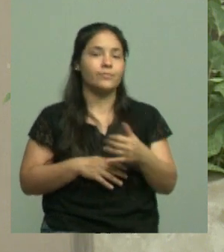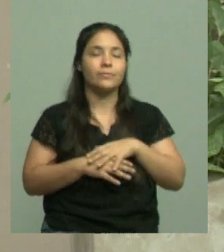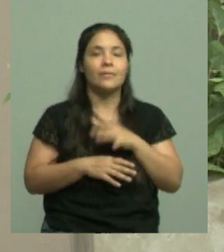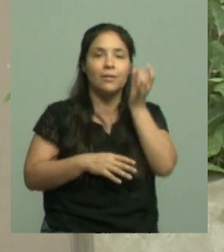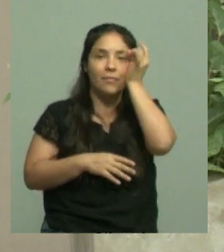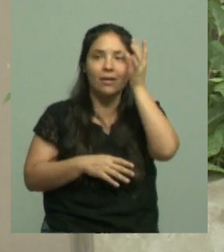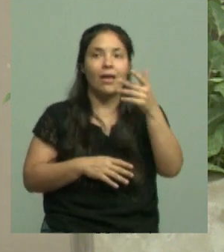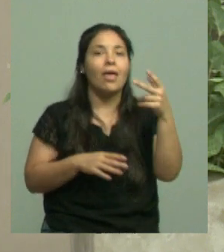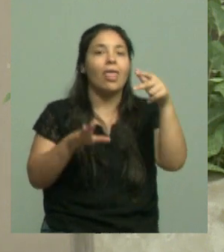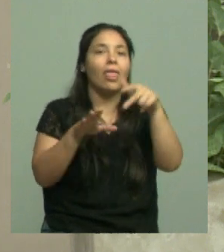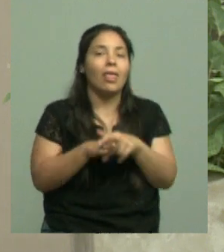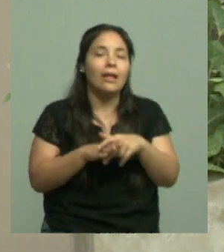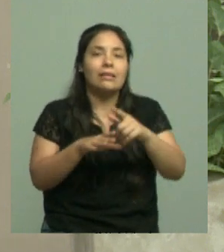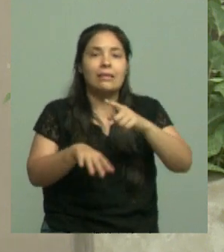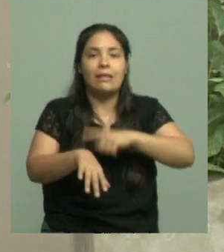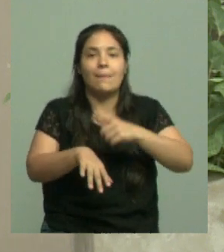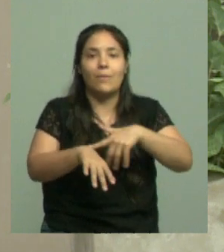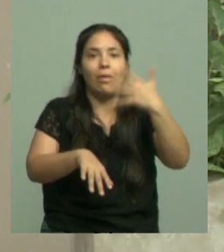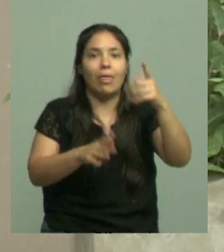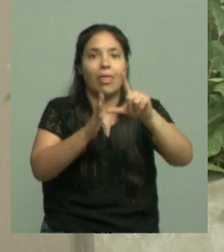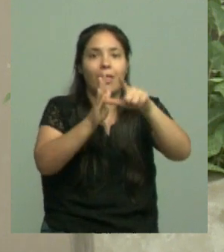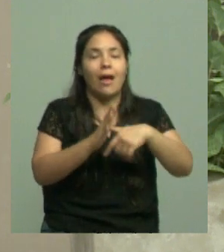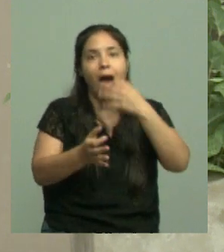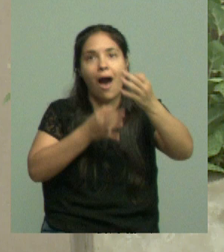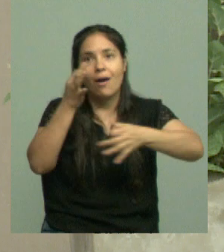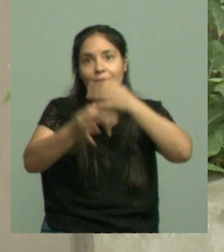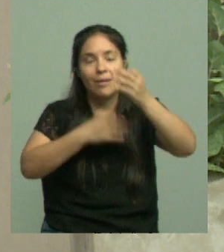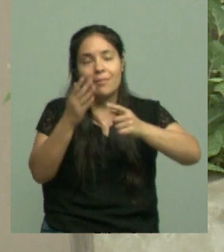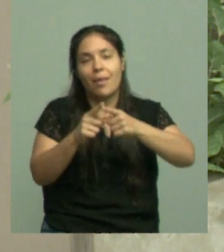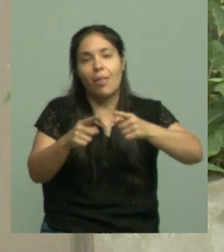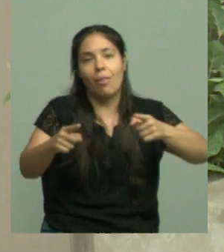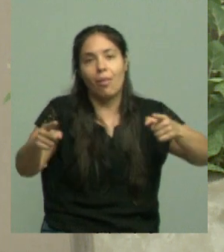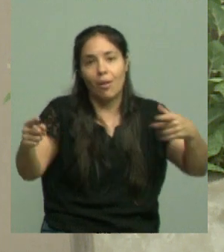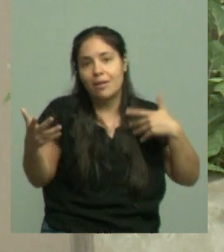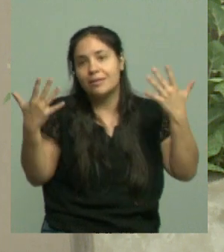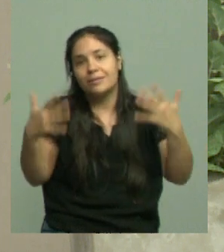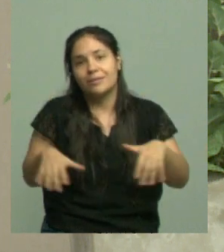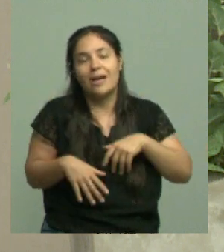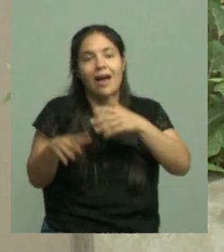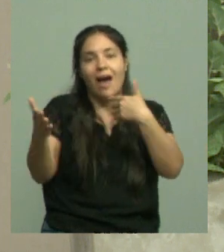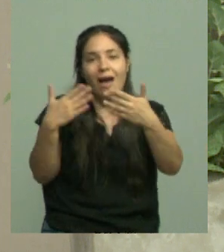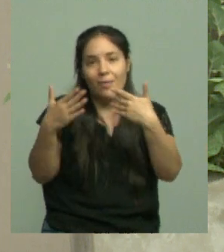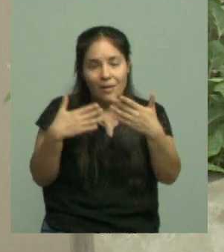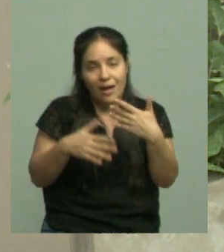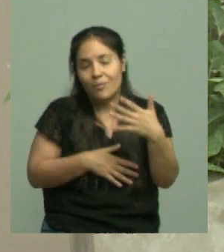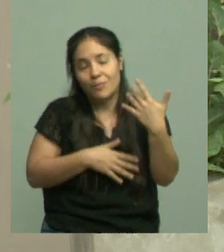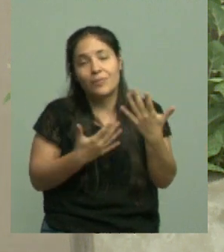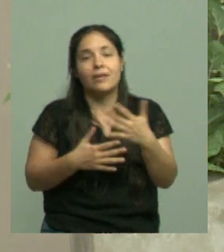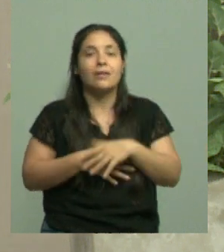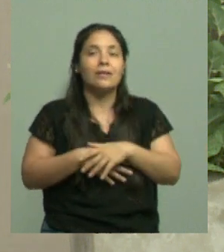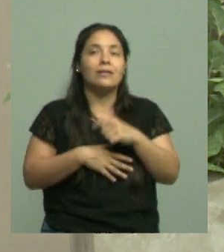que despedir porque realmente el tiempo corre y nos ponemos a hablar y nos encanta. Y en realidad analizaríamos muchos temas más con vos, pero yo quiero que cerremos